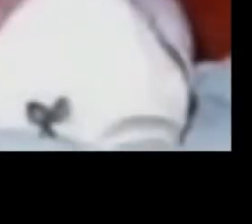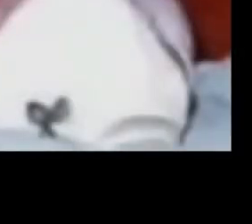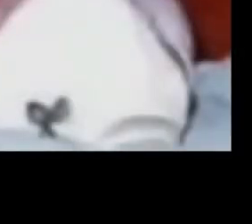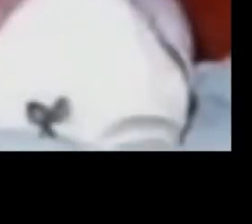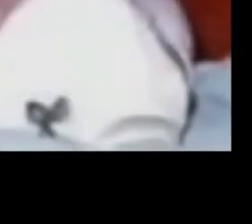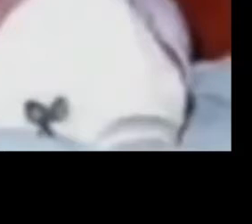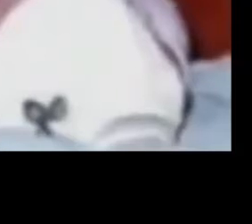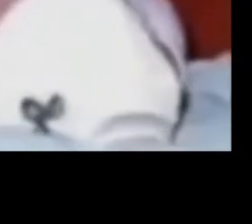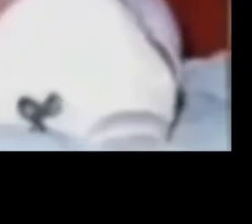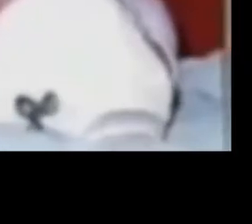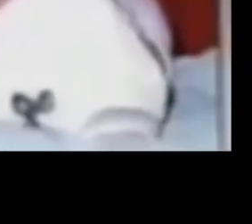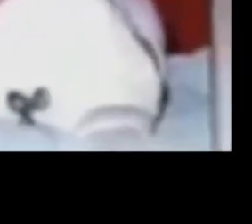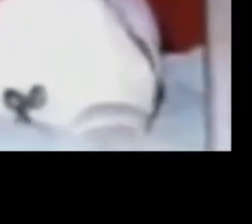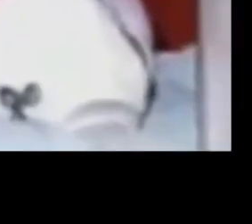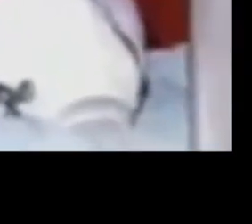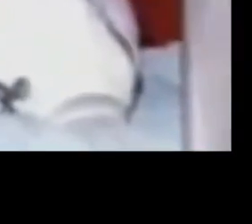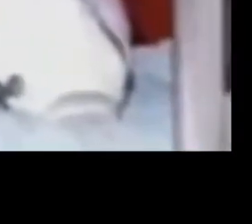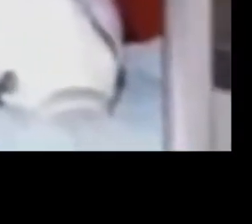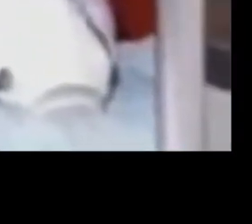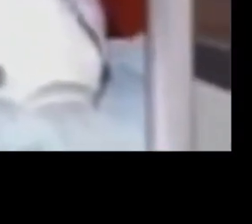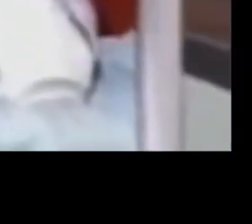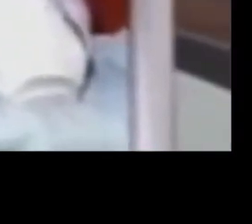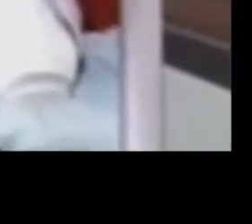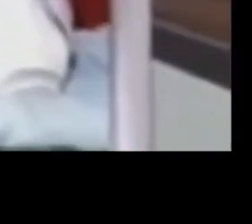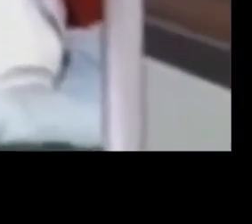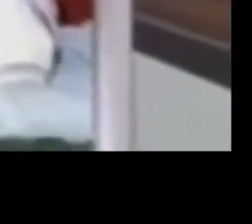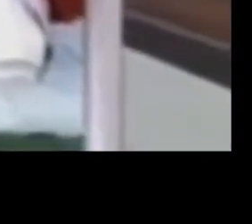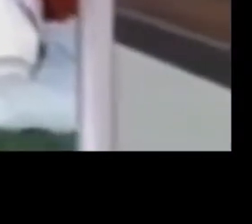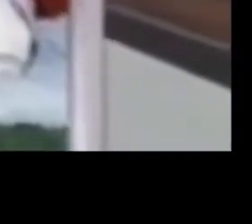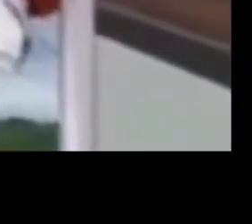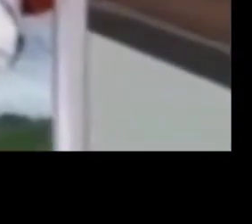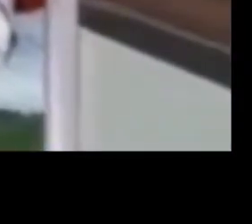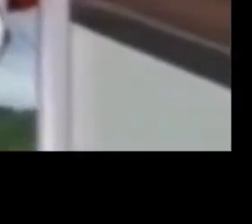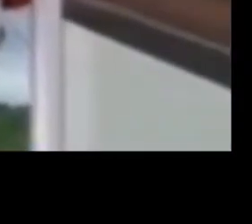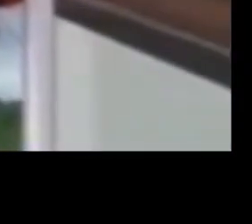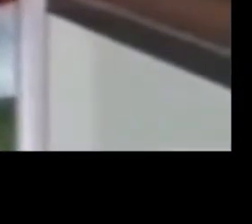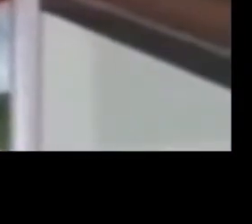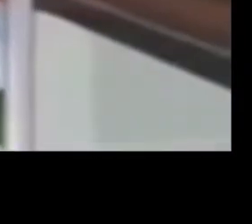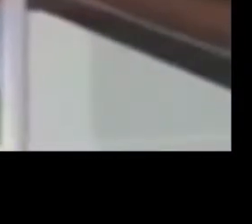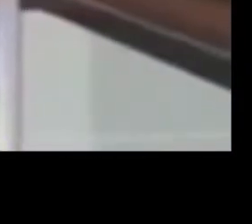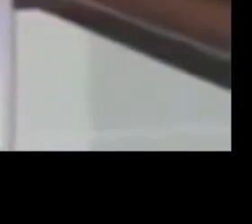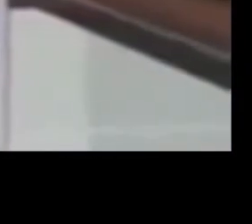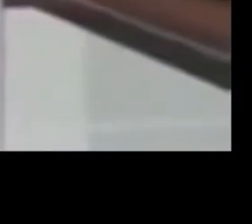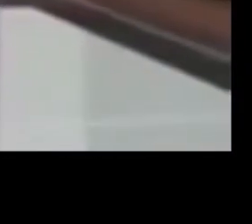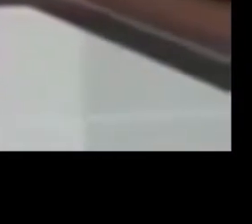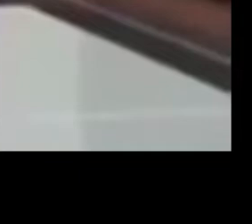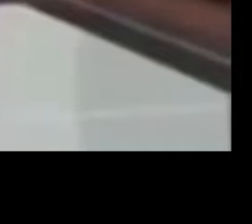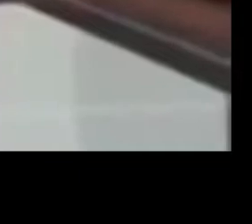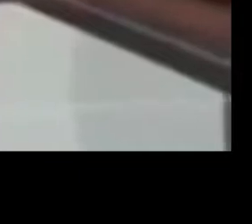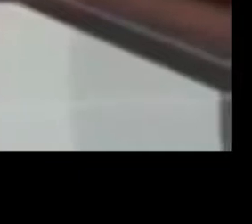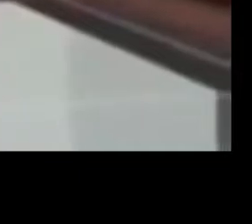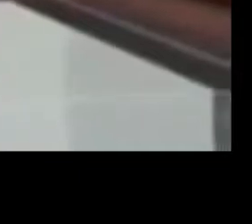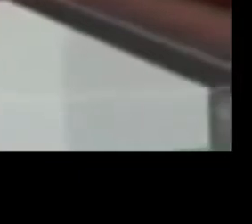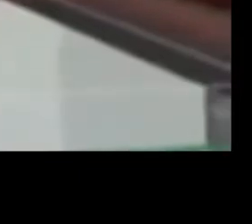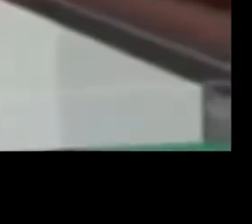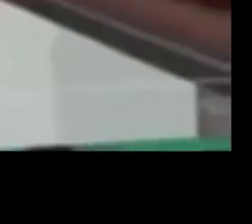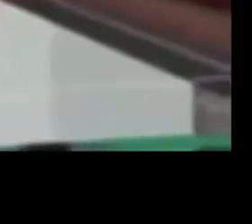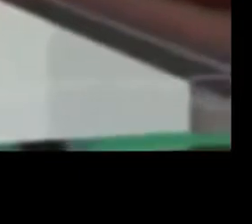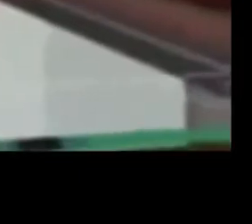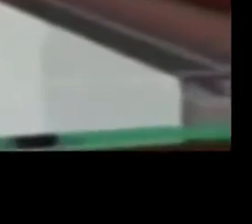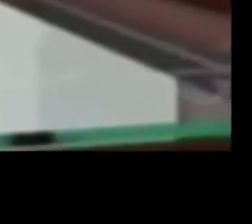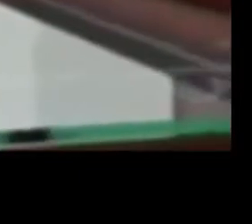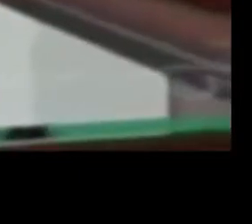las imágenes correctamente. A medida que el nervio óptico se deteriora, con el paso de los años llega a quedar